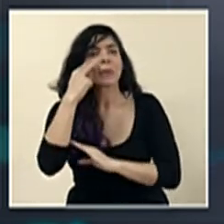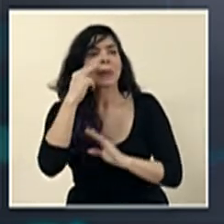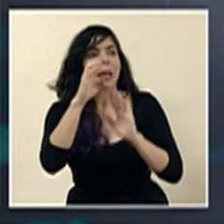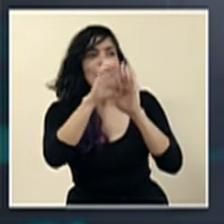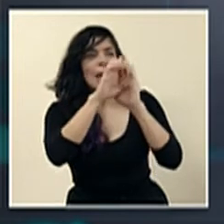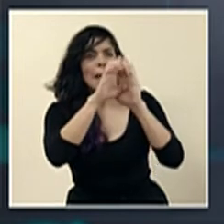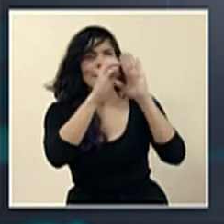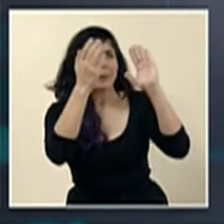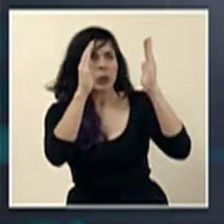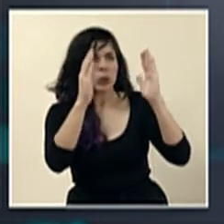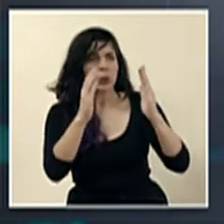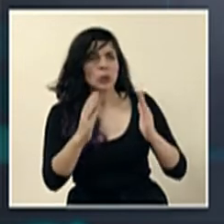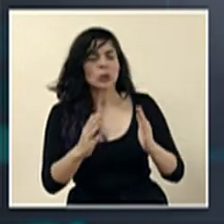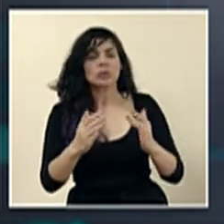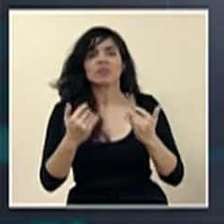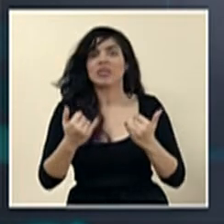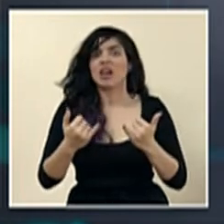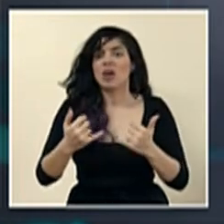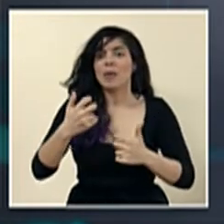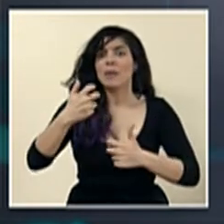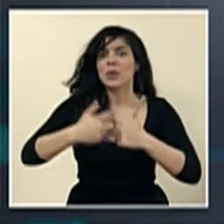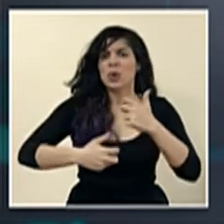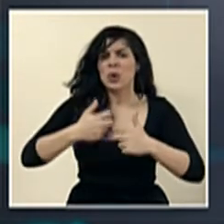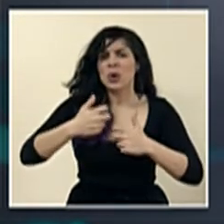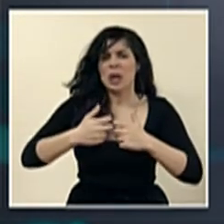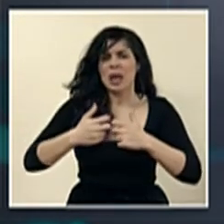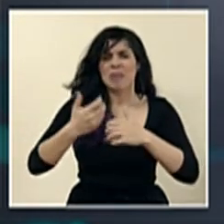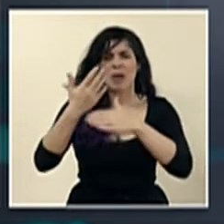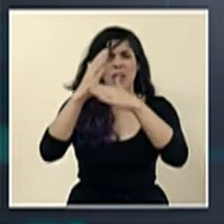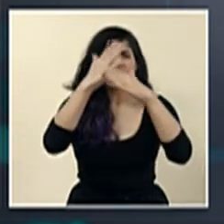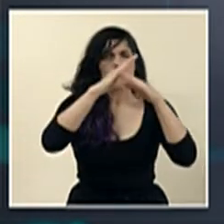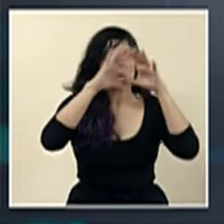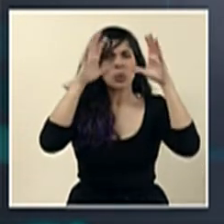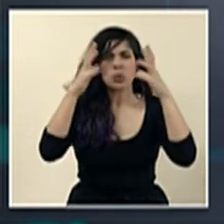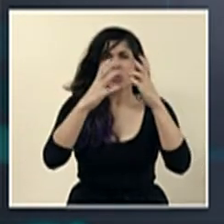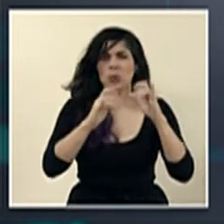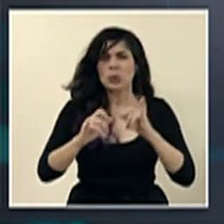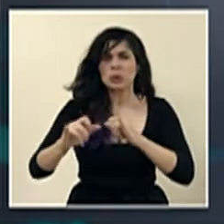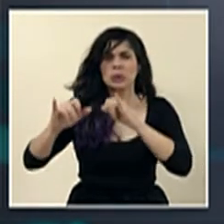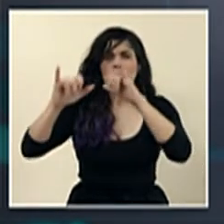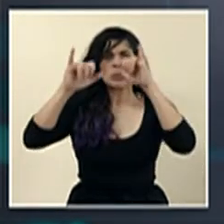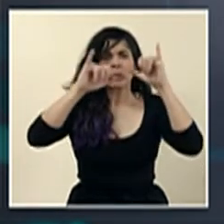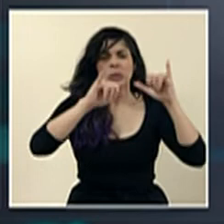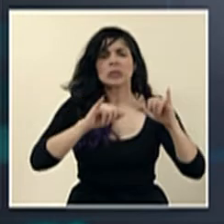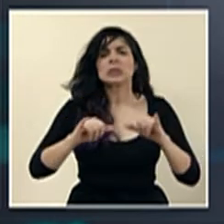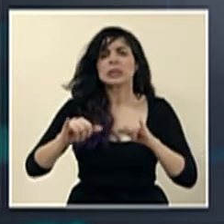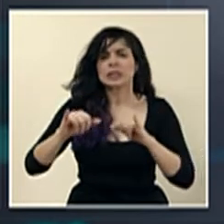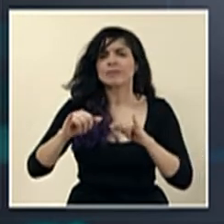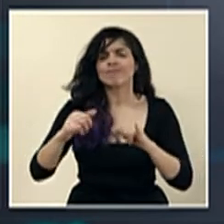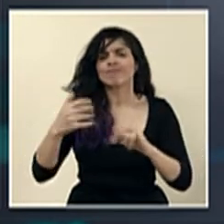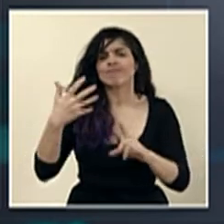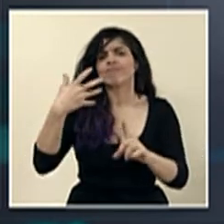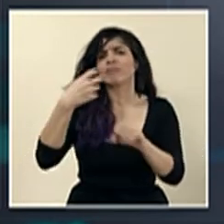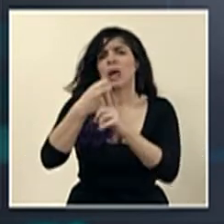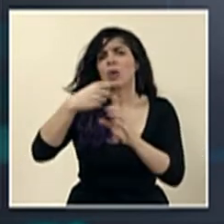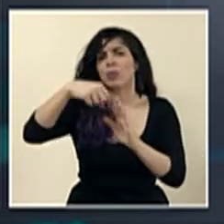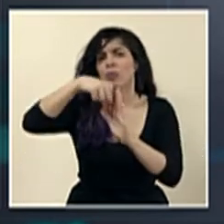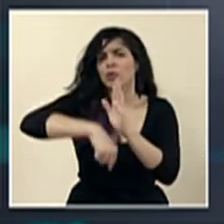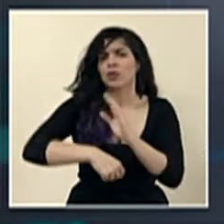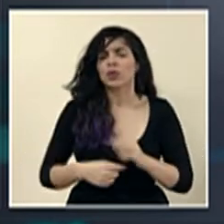general, es una crisis que está muy distribuida en el mundo y la cual tiene un impacto